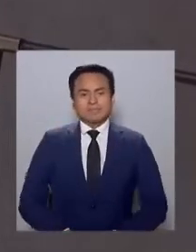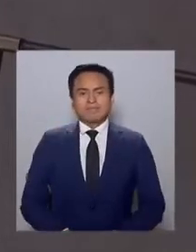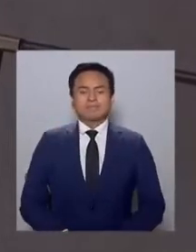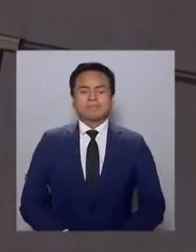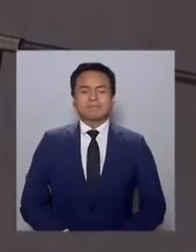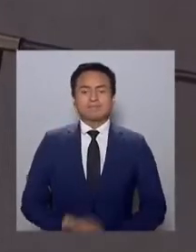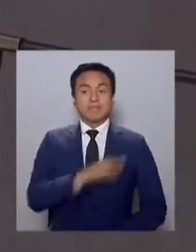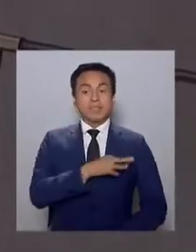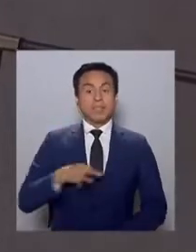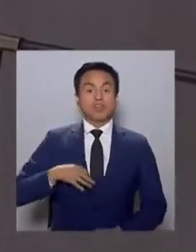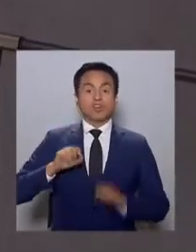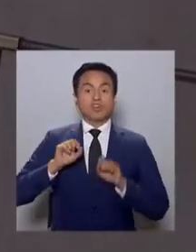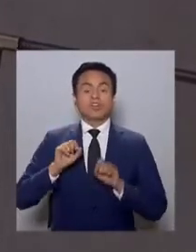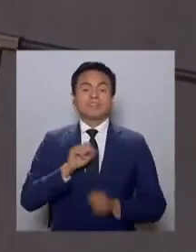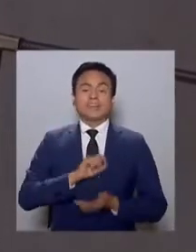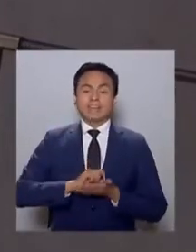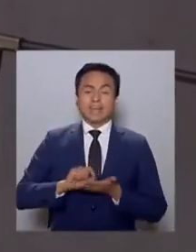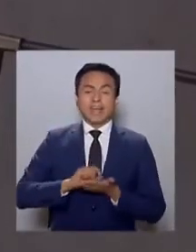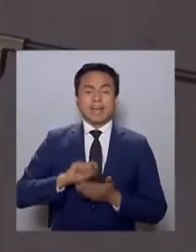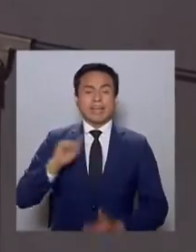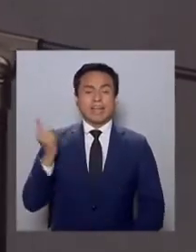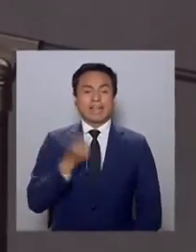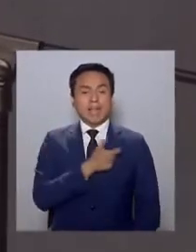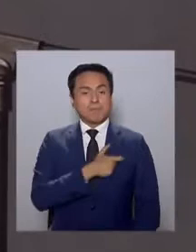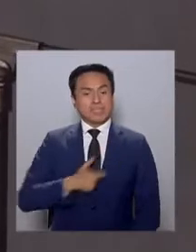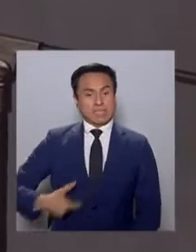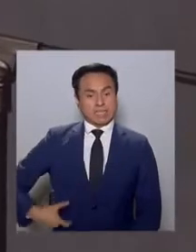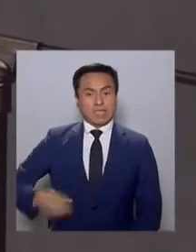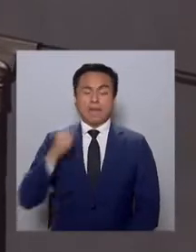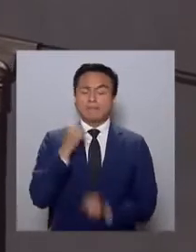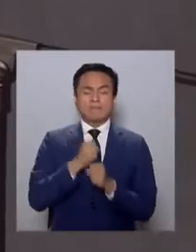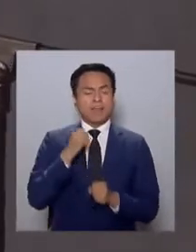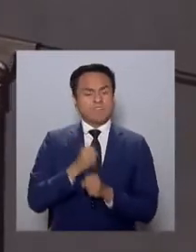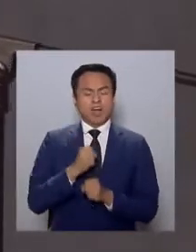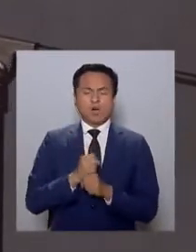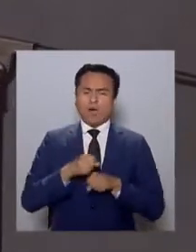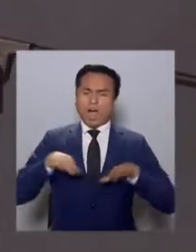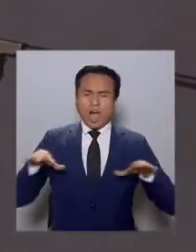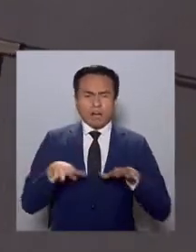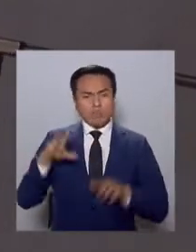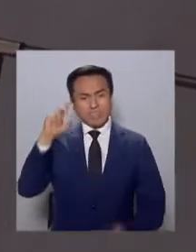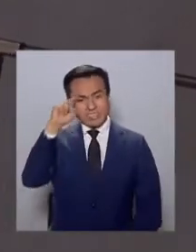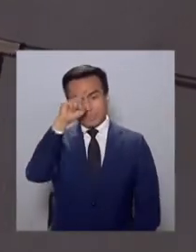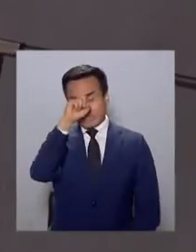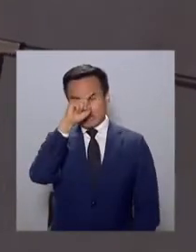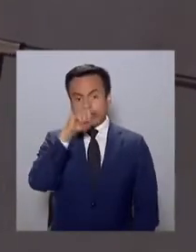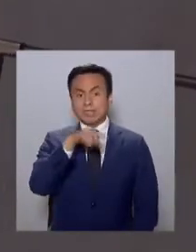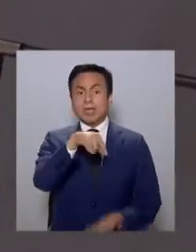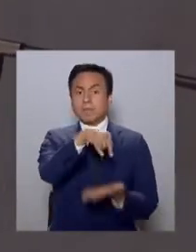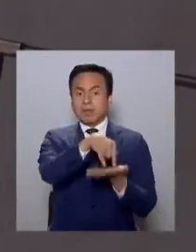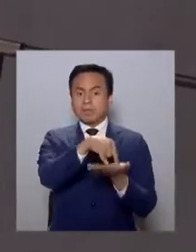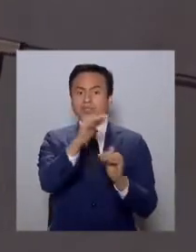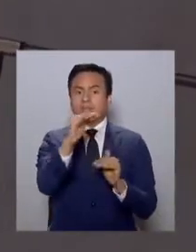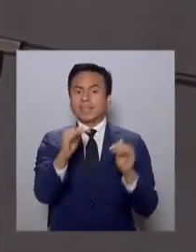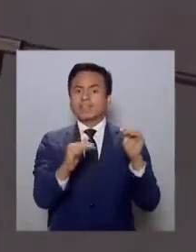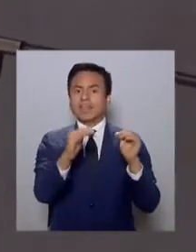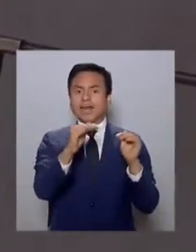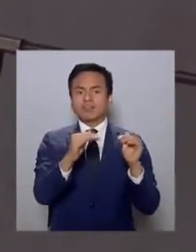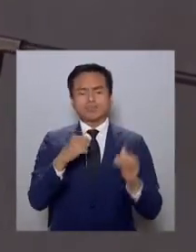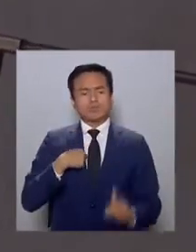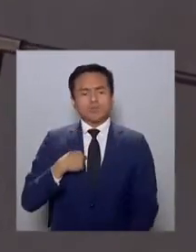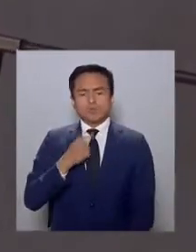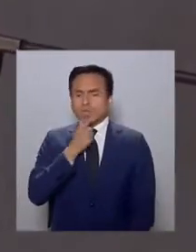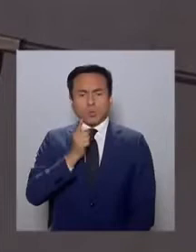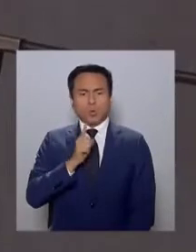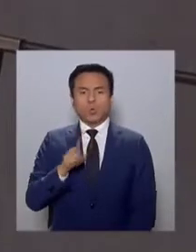En el Ministerio Secretaría General de la Presidencia, en un trabajo arduo, difícil, en un parlamento equilibrado, pero que no me cabe